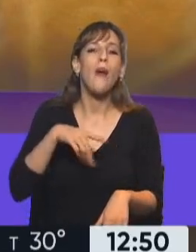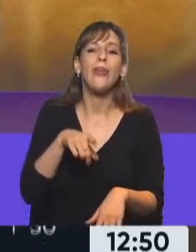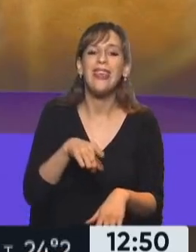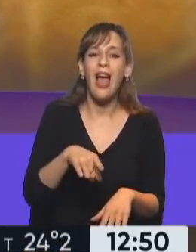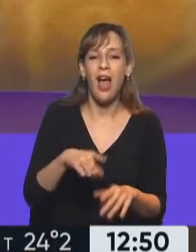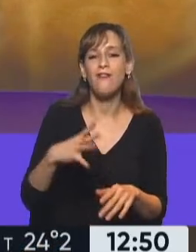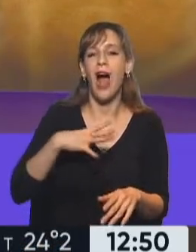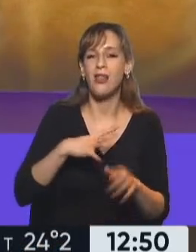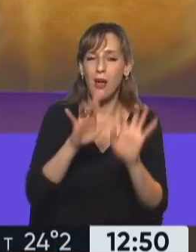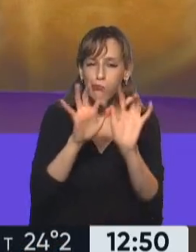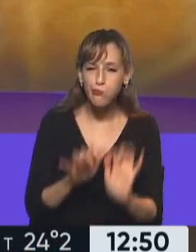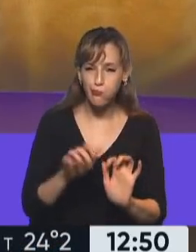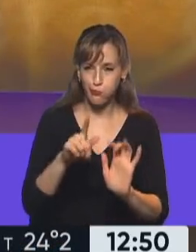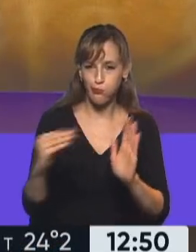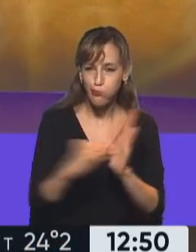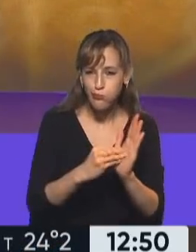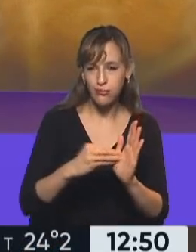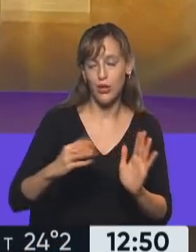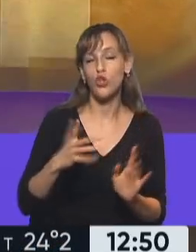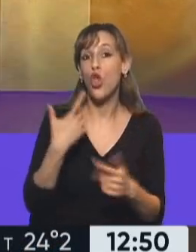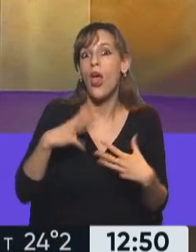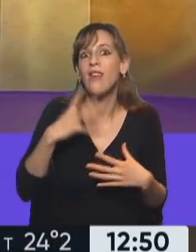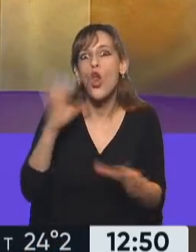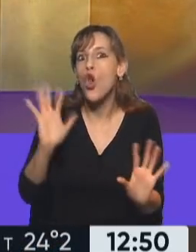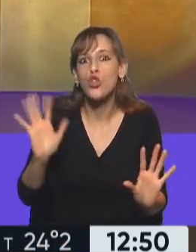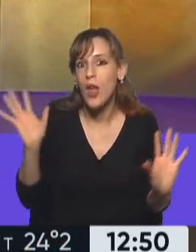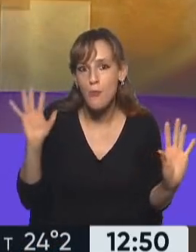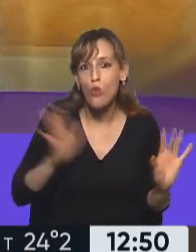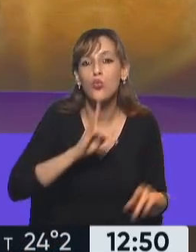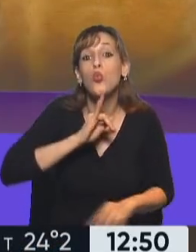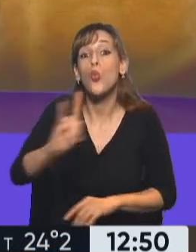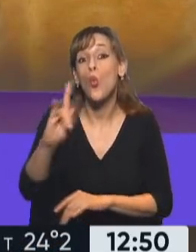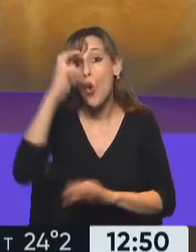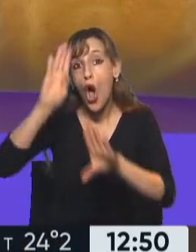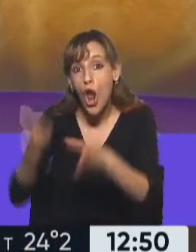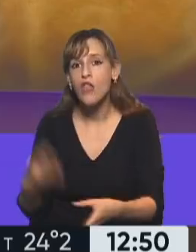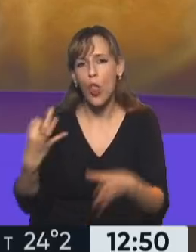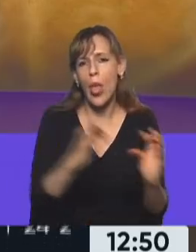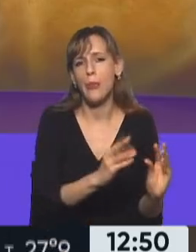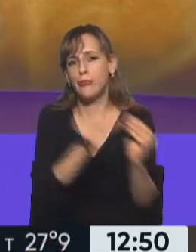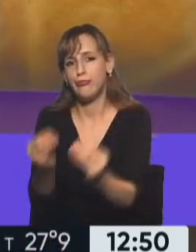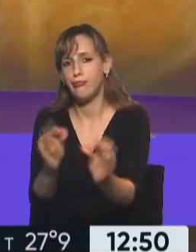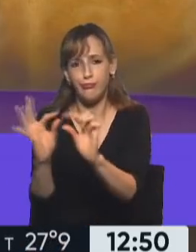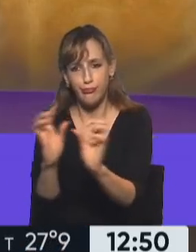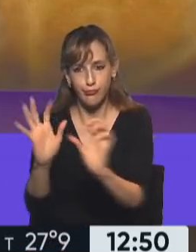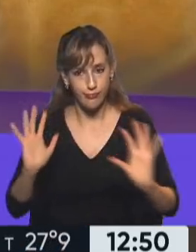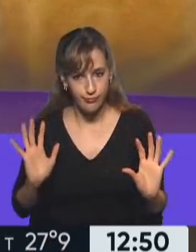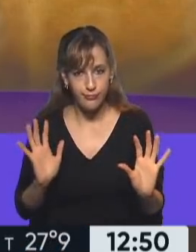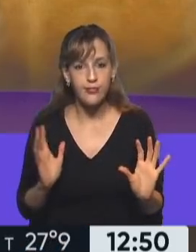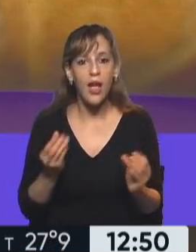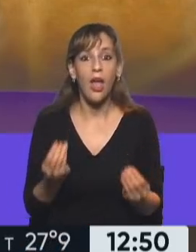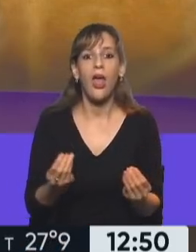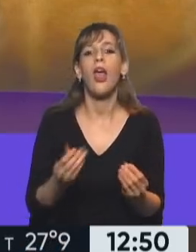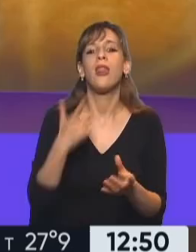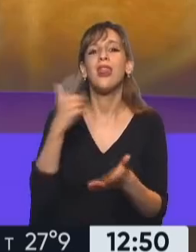letra chica, en realidad no conocemos la letra chica, tiene que el Congreso discutirlo y eventualmente aprobarlo, es que devuelva los